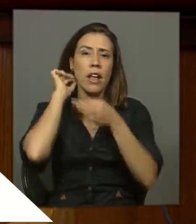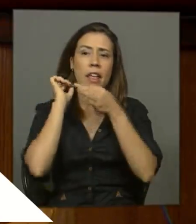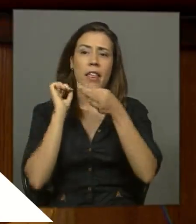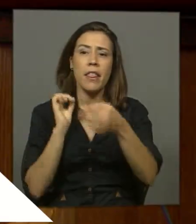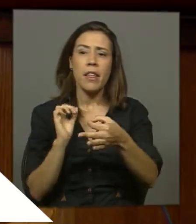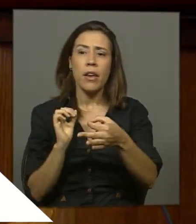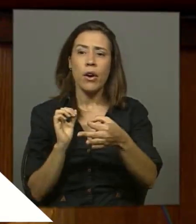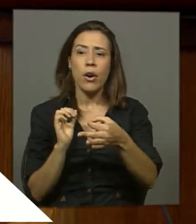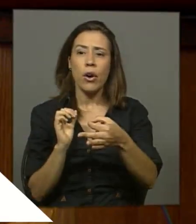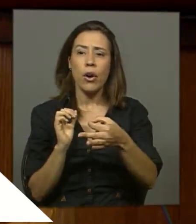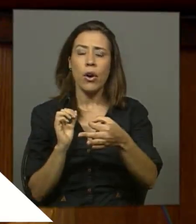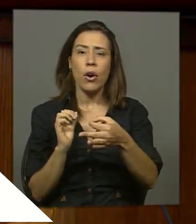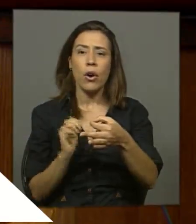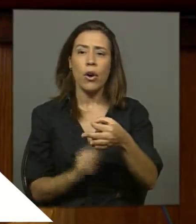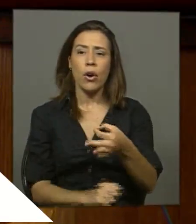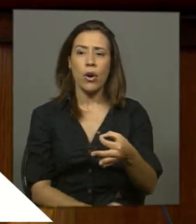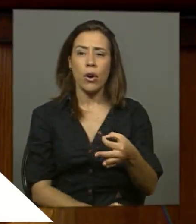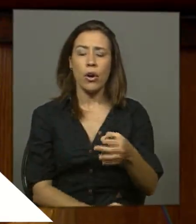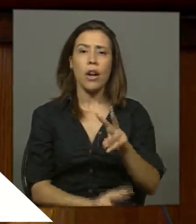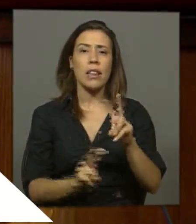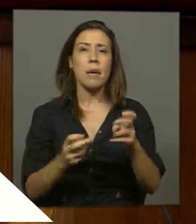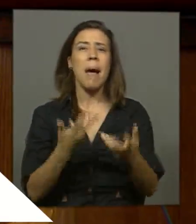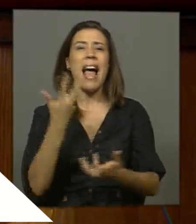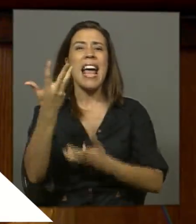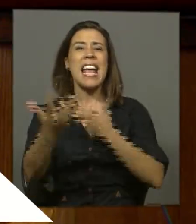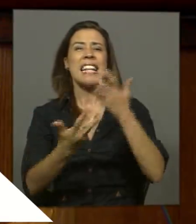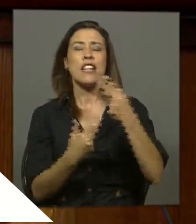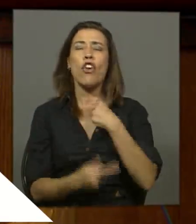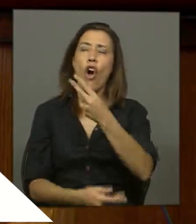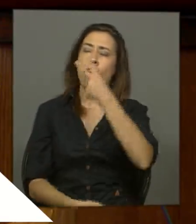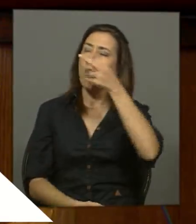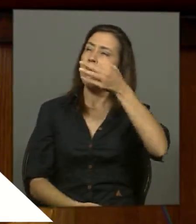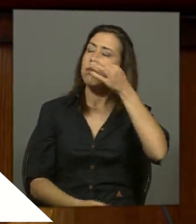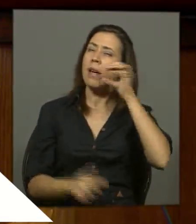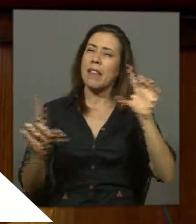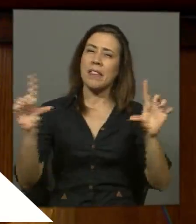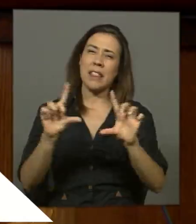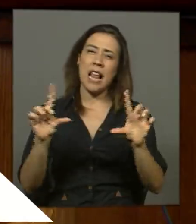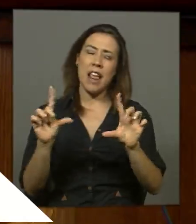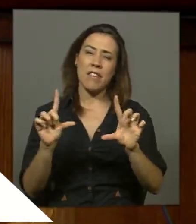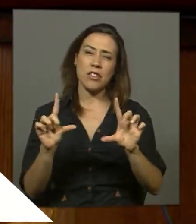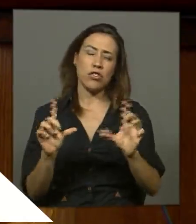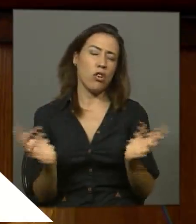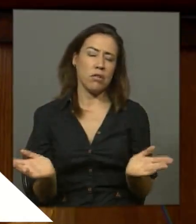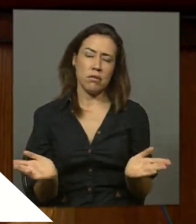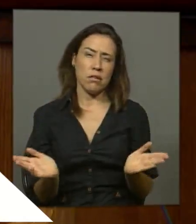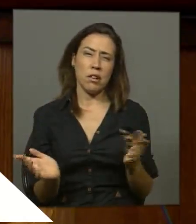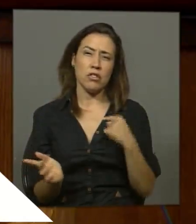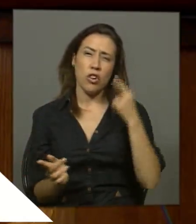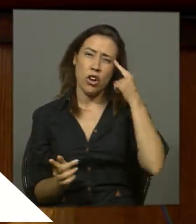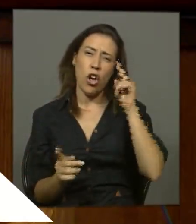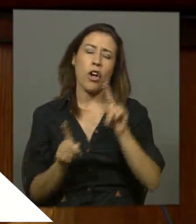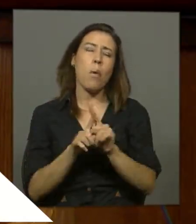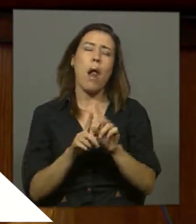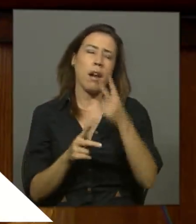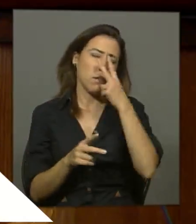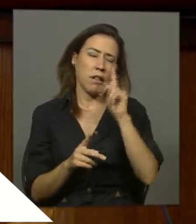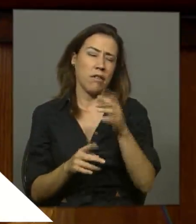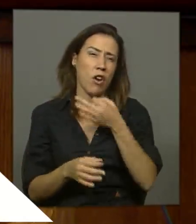a ver los incendios por televisión Supongo que es un recurso meramente